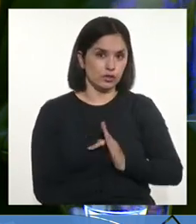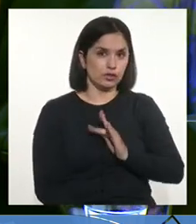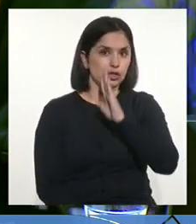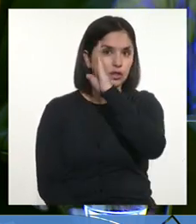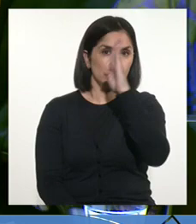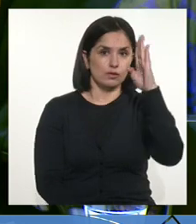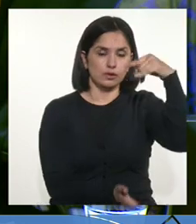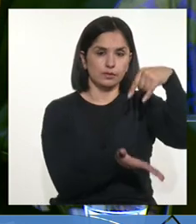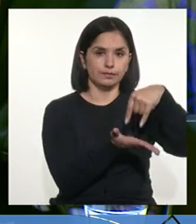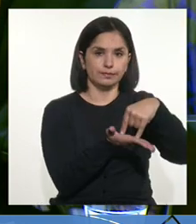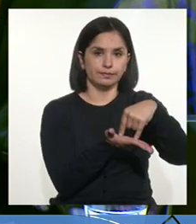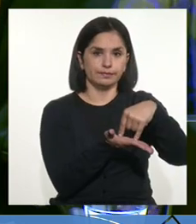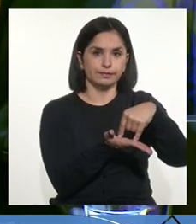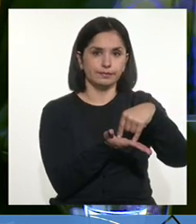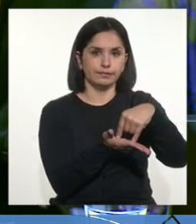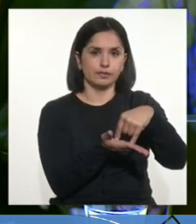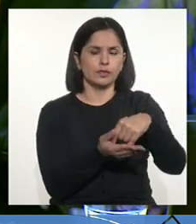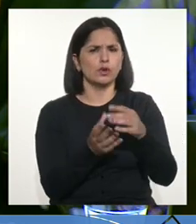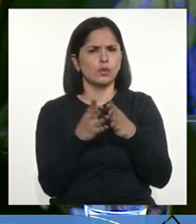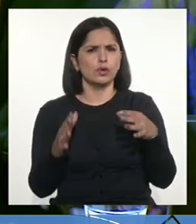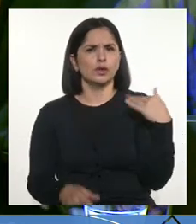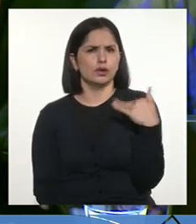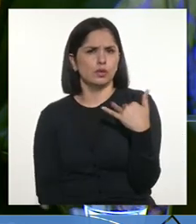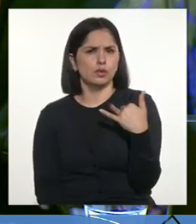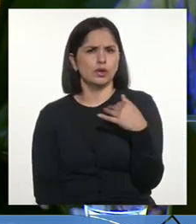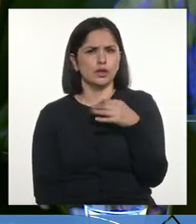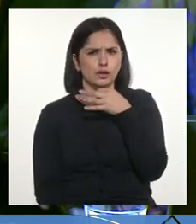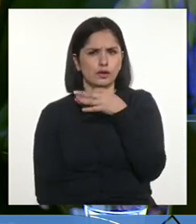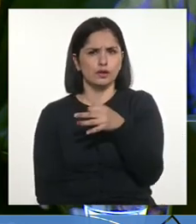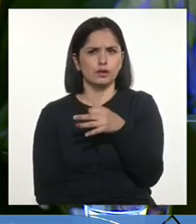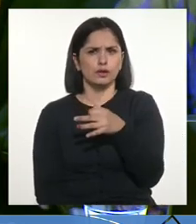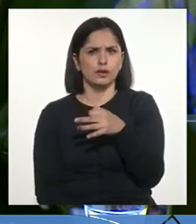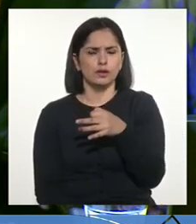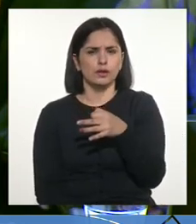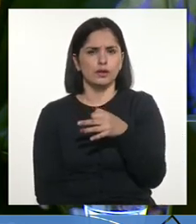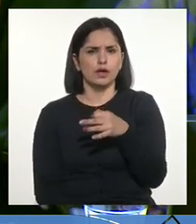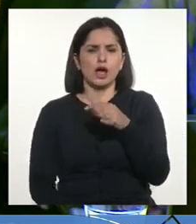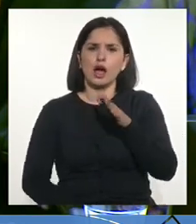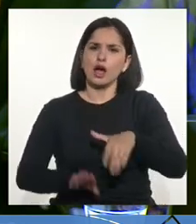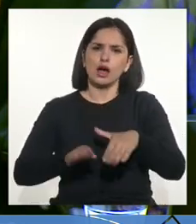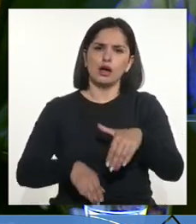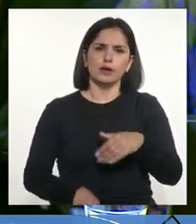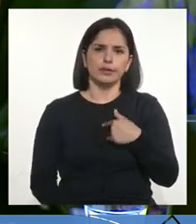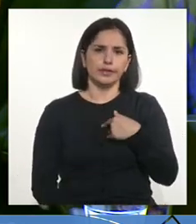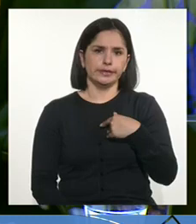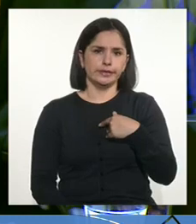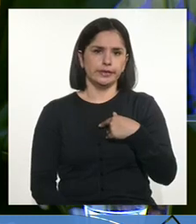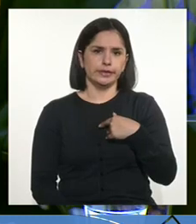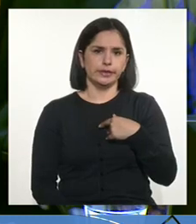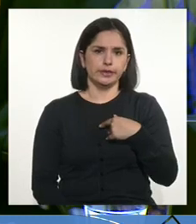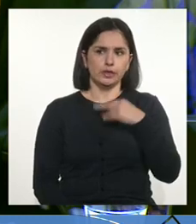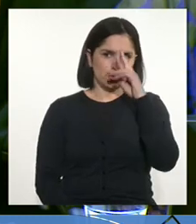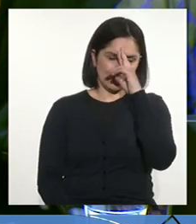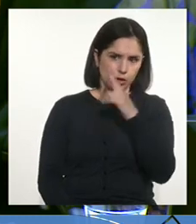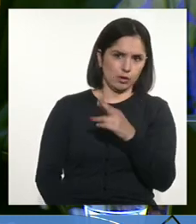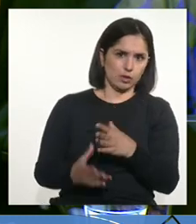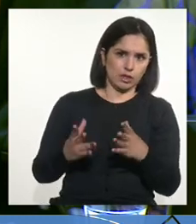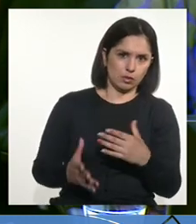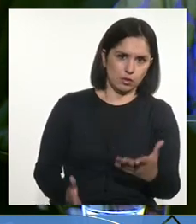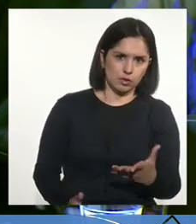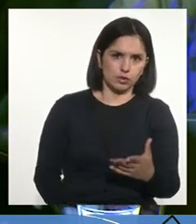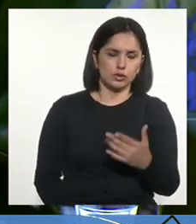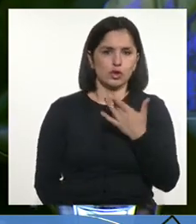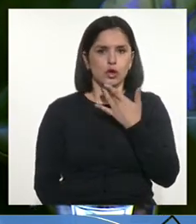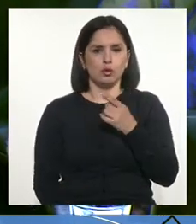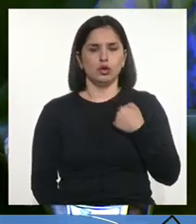biblioteca y es importante señalar presidente que a veces no los tratan muy bien a usted porque tiene